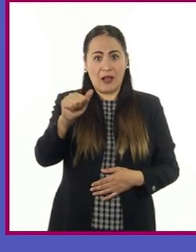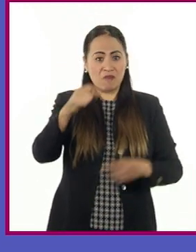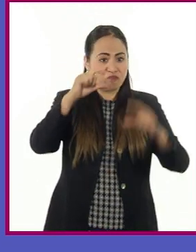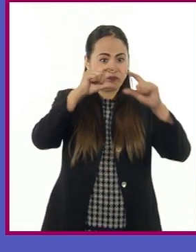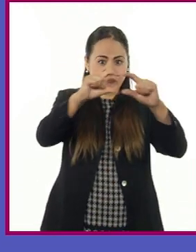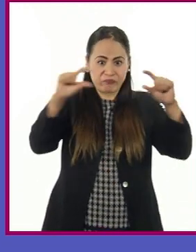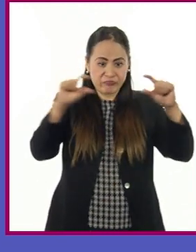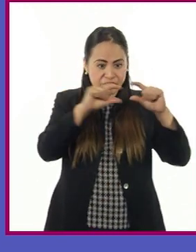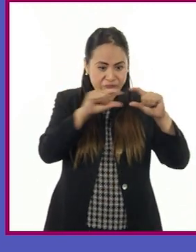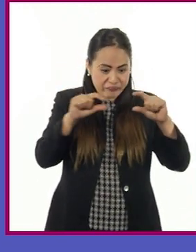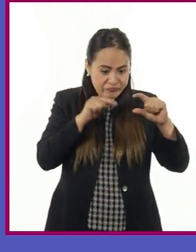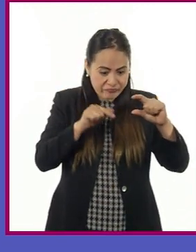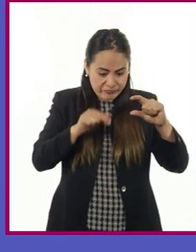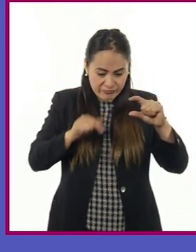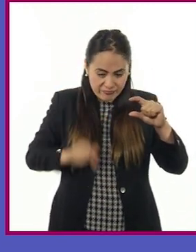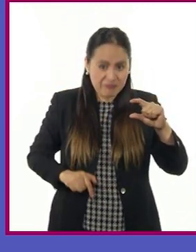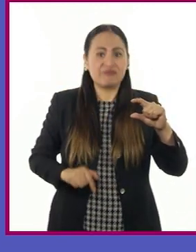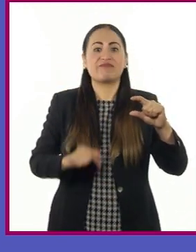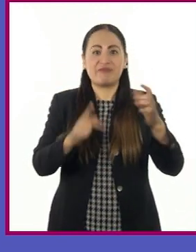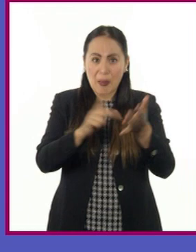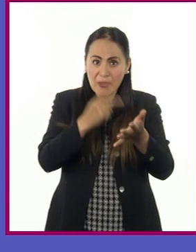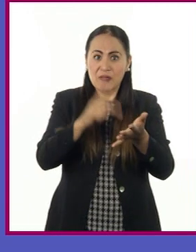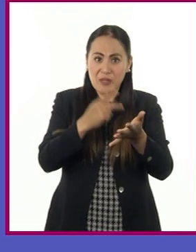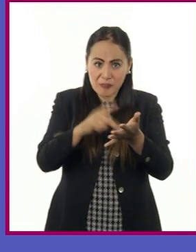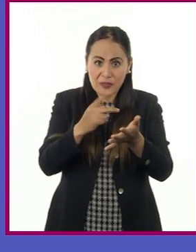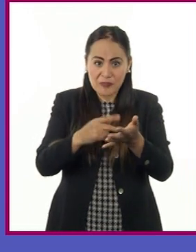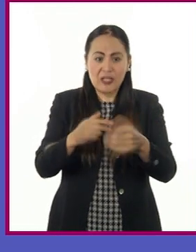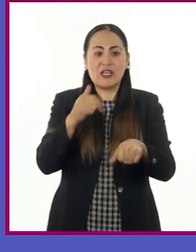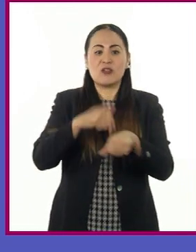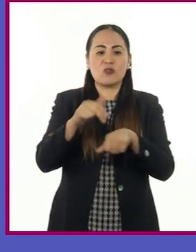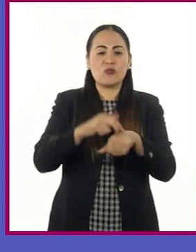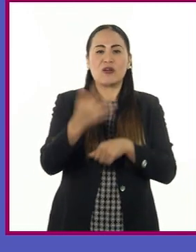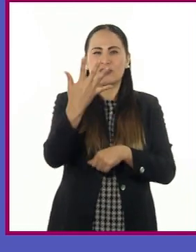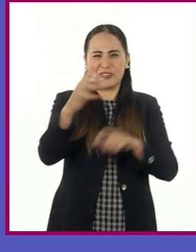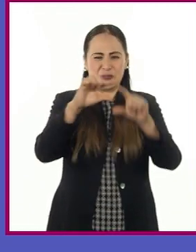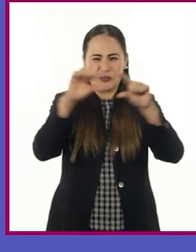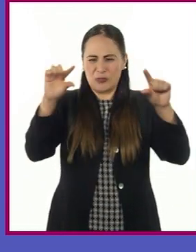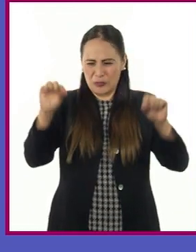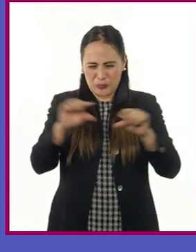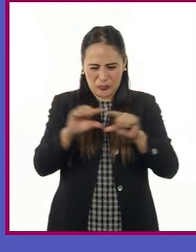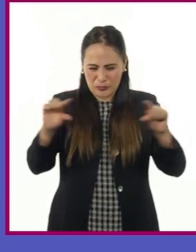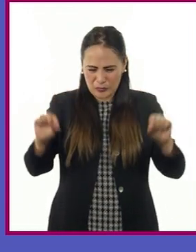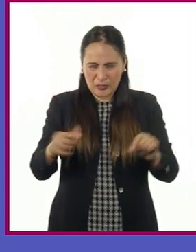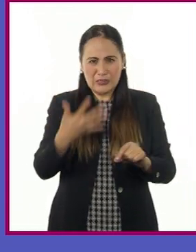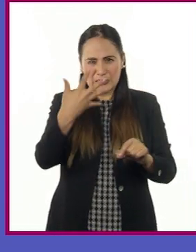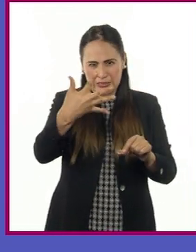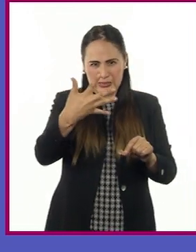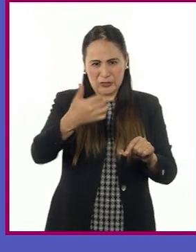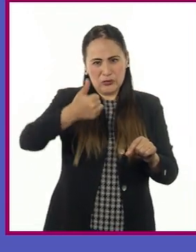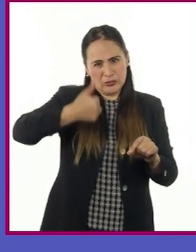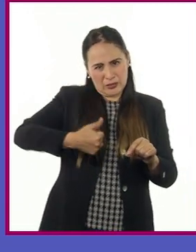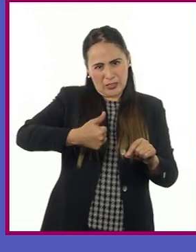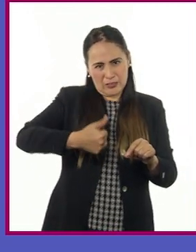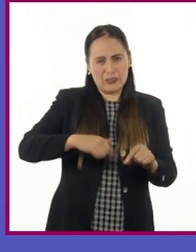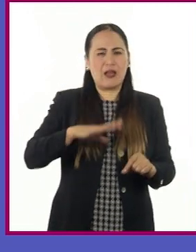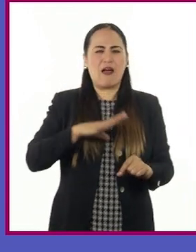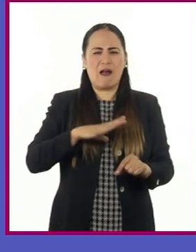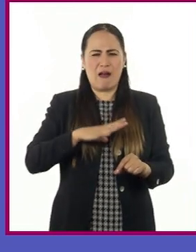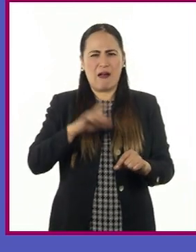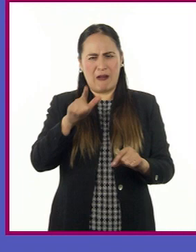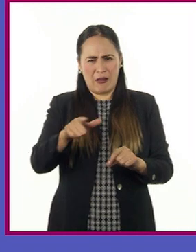prácticamente en todo el poema. En el verso 5, completando con el verso 6, se encuentra la figura retórica